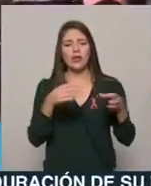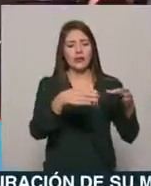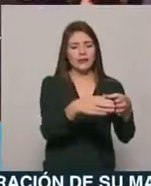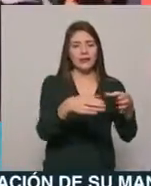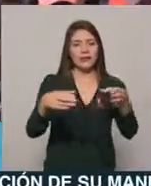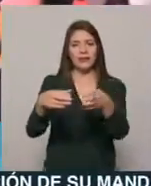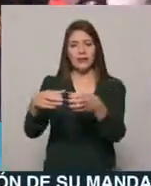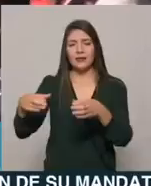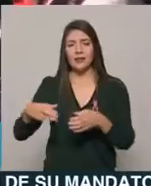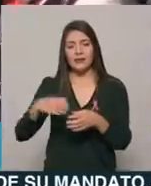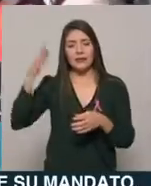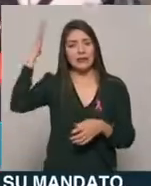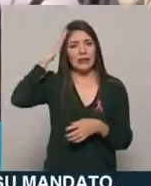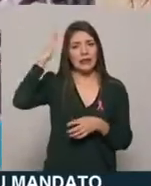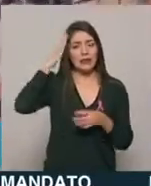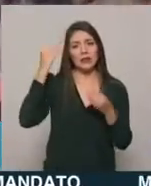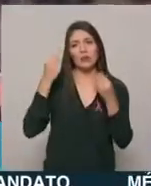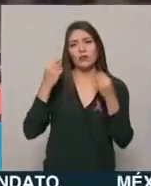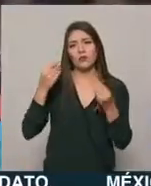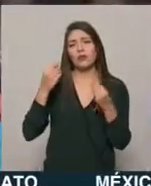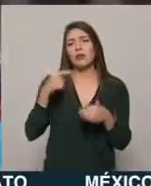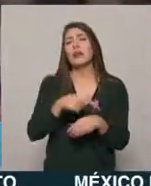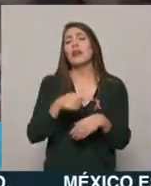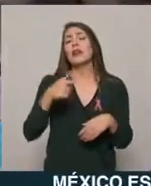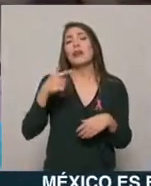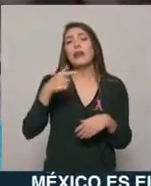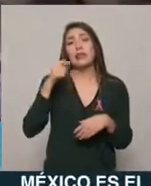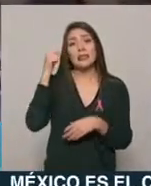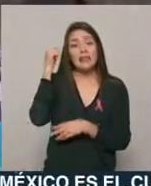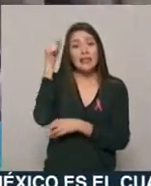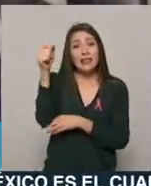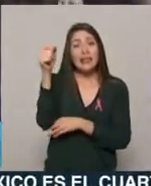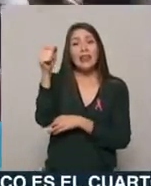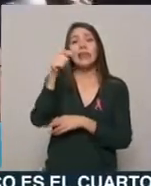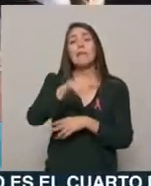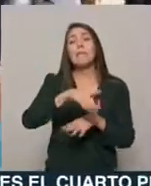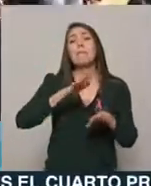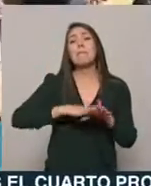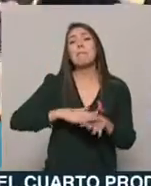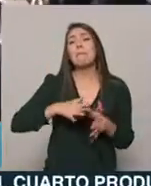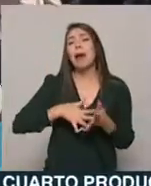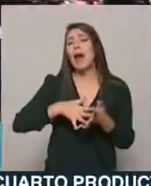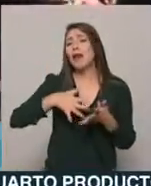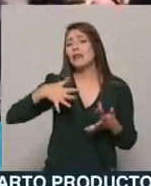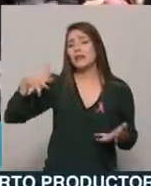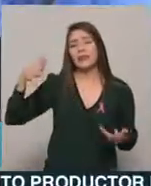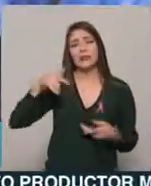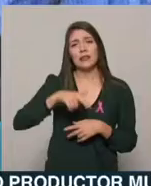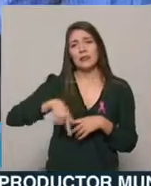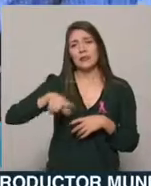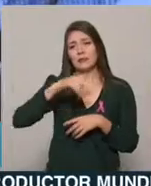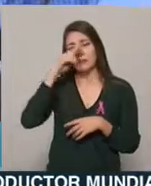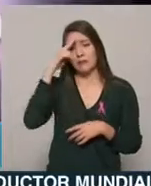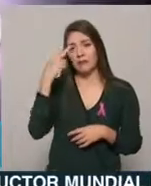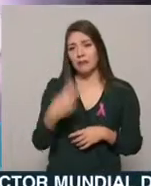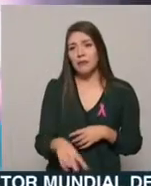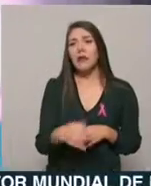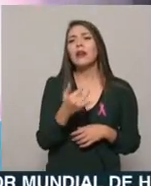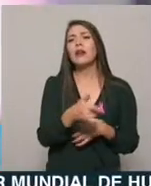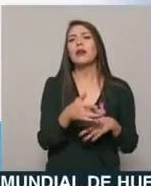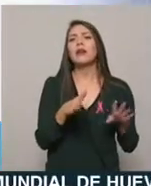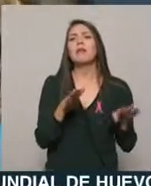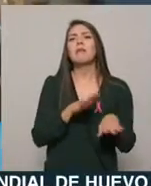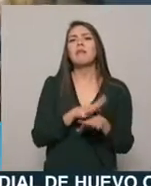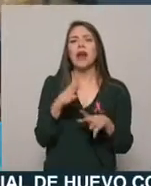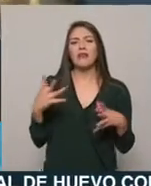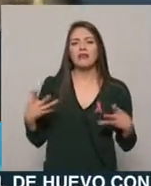más grandes del país, ¿no, profesor? Sí, de los más grandes del país, pero sobre todo muy poderoso y muy involucrado con la política del